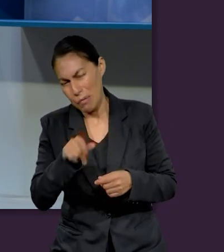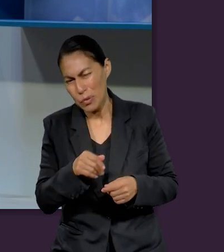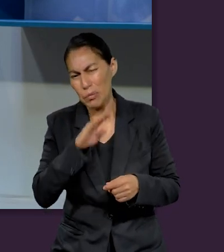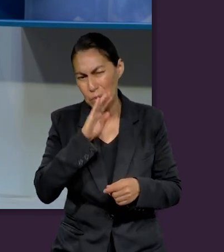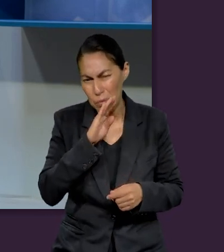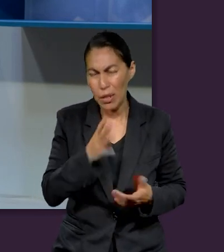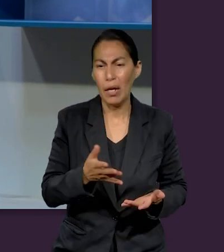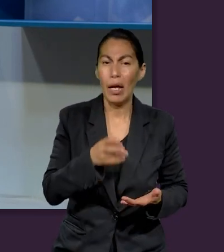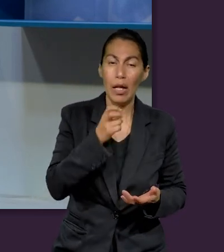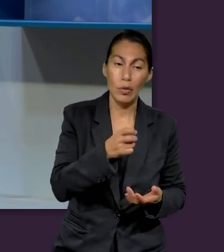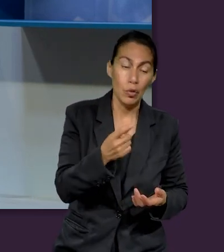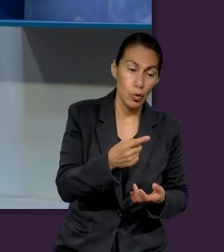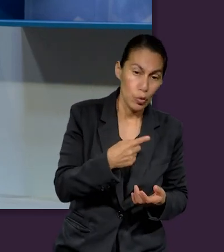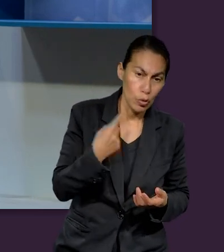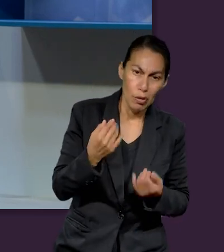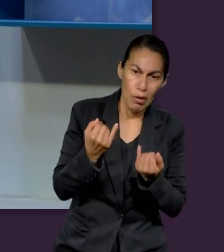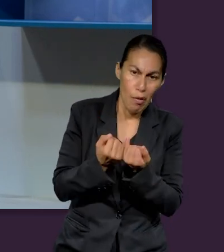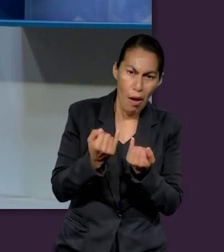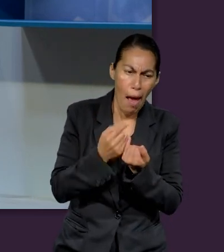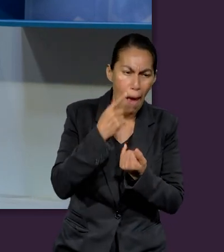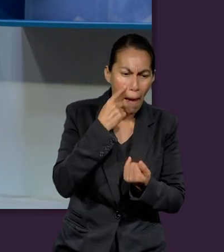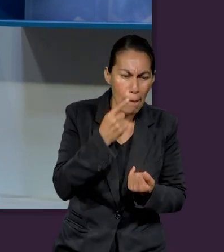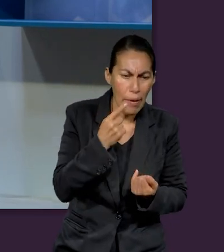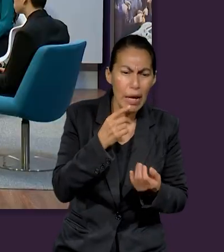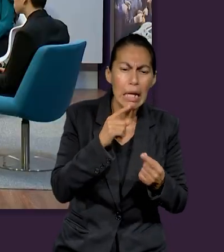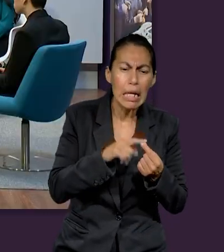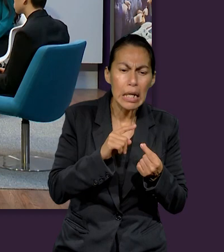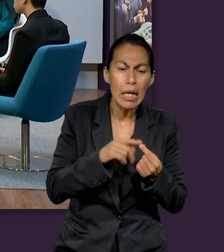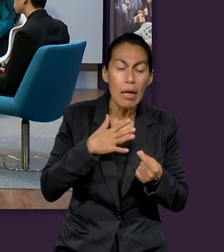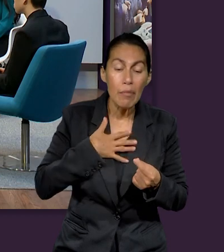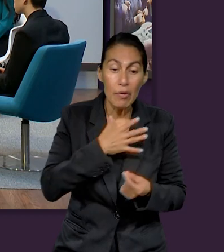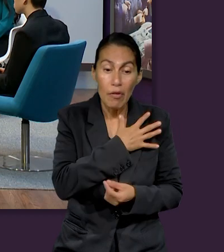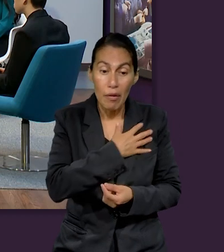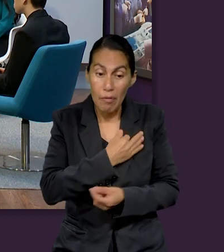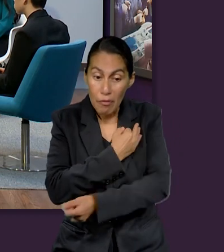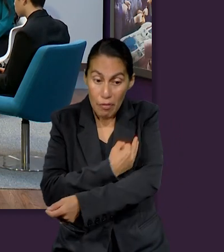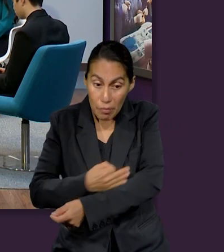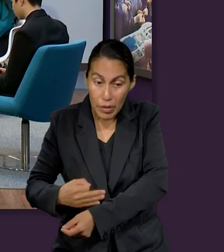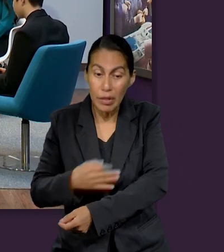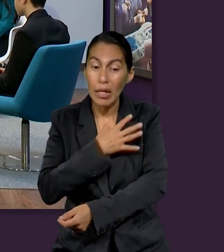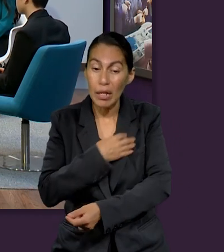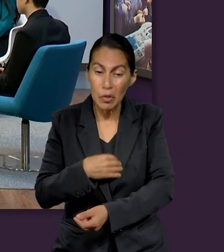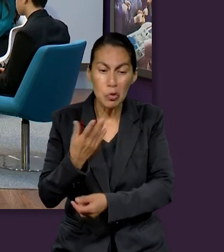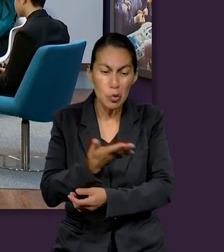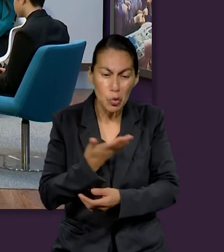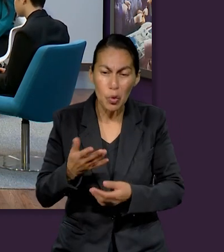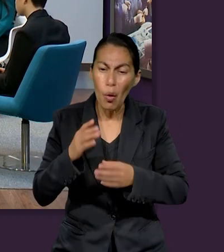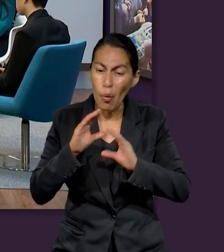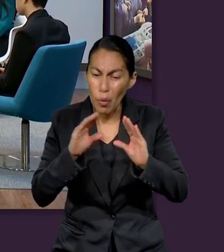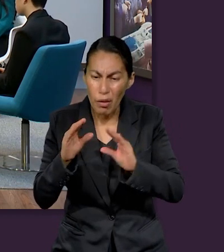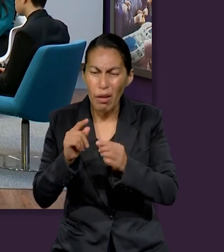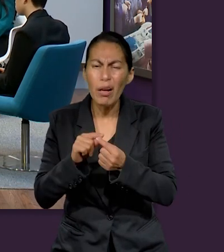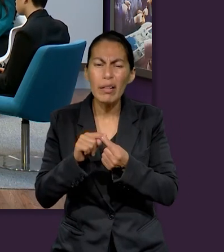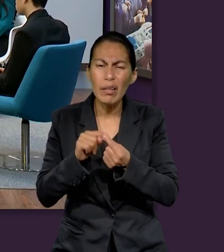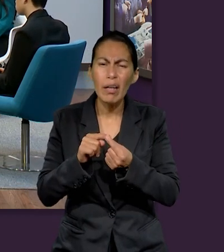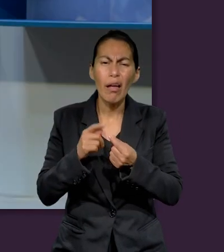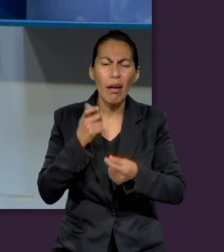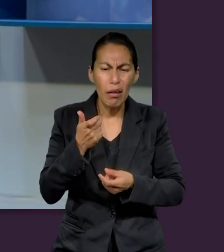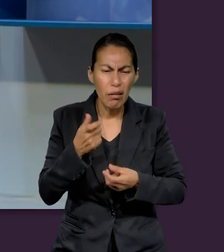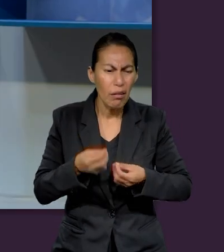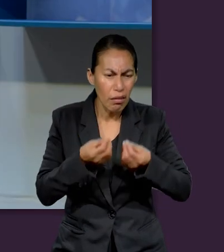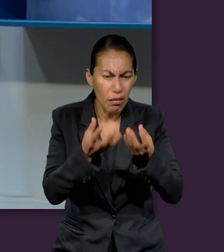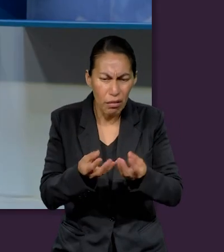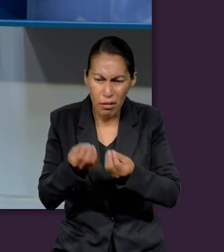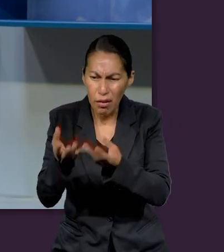alto antes de morir y ahora su madre eso nos enseña que que es algo primero hay que velar Como dijo Alan y lo leyó muy